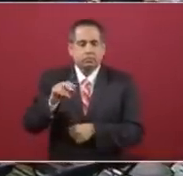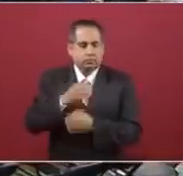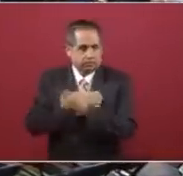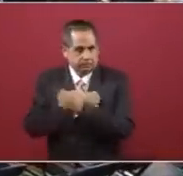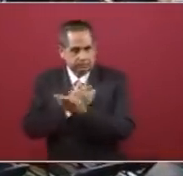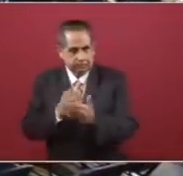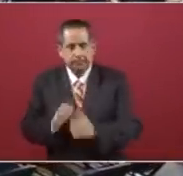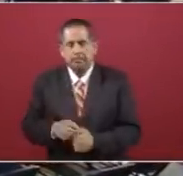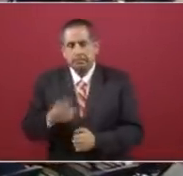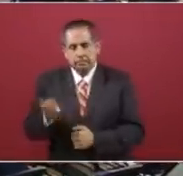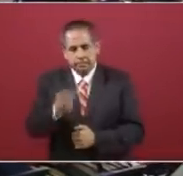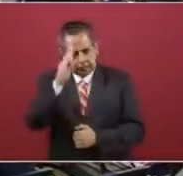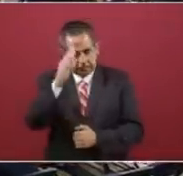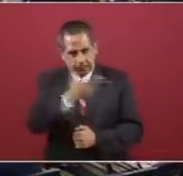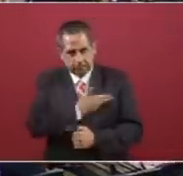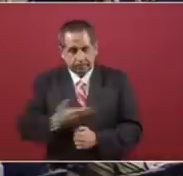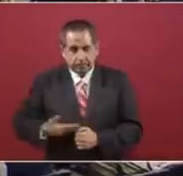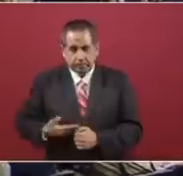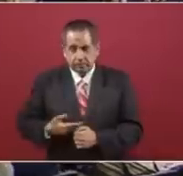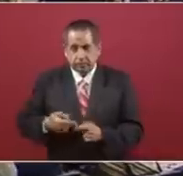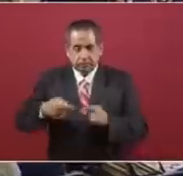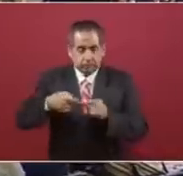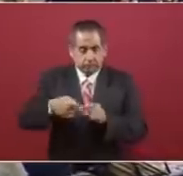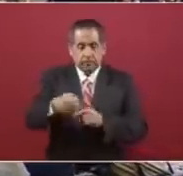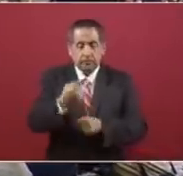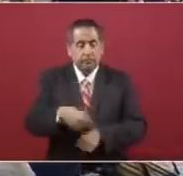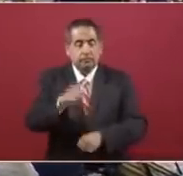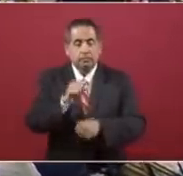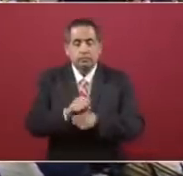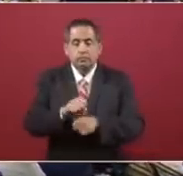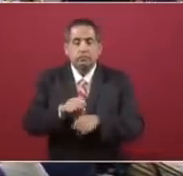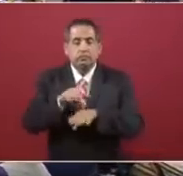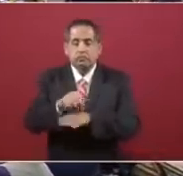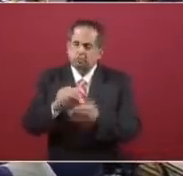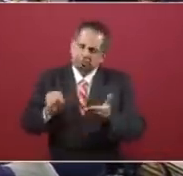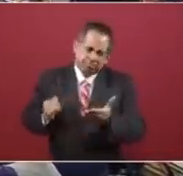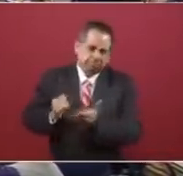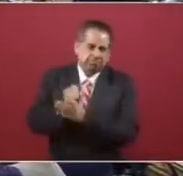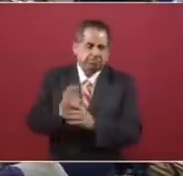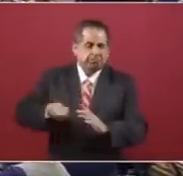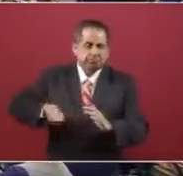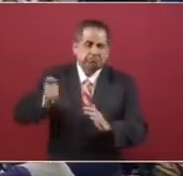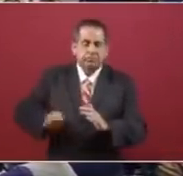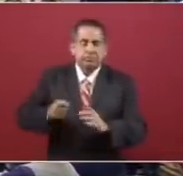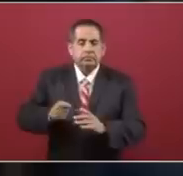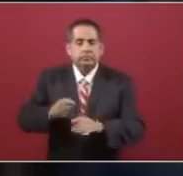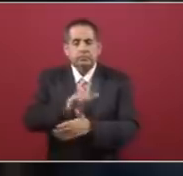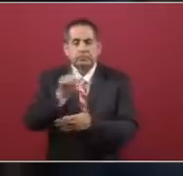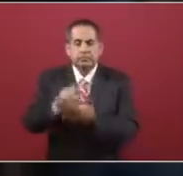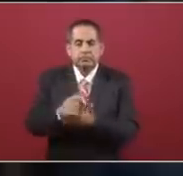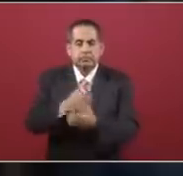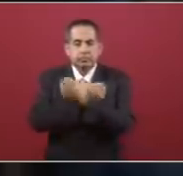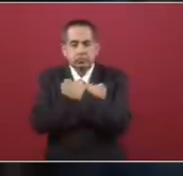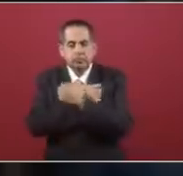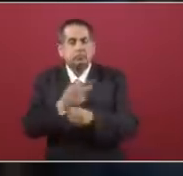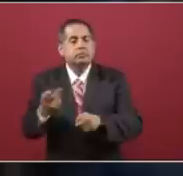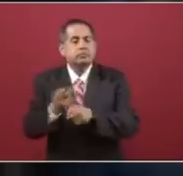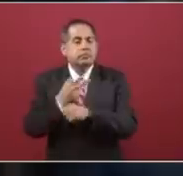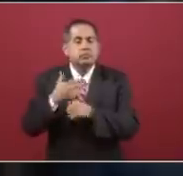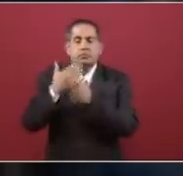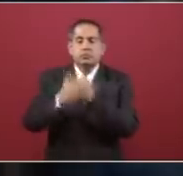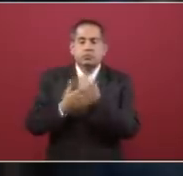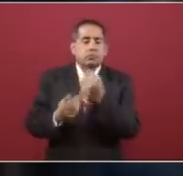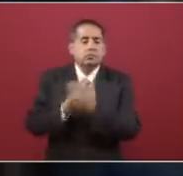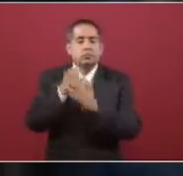Preguntarle, señor presidente, esta semana se va a dictaminar sobre la reforma educativa, si nos pudiera comentar sobre la creación del